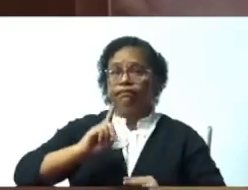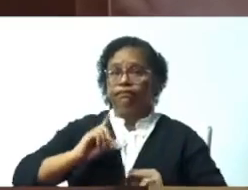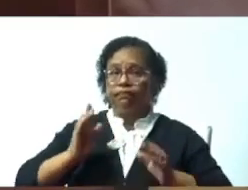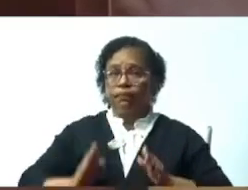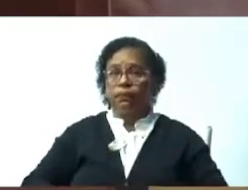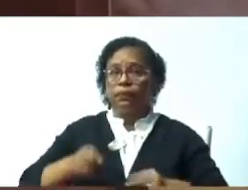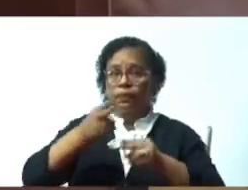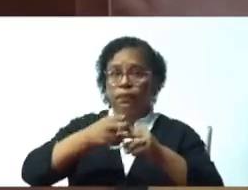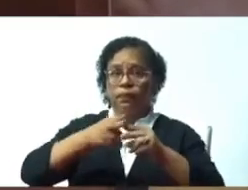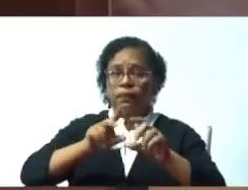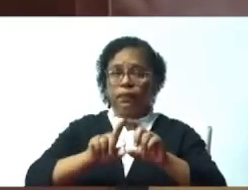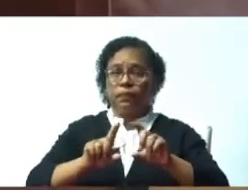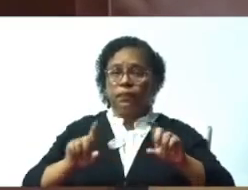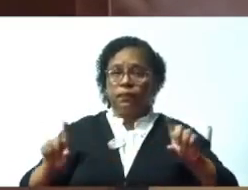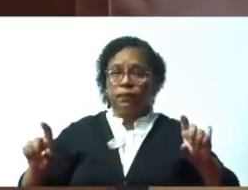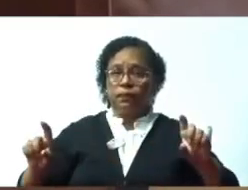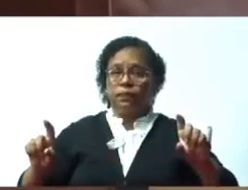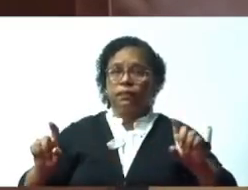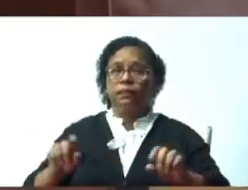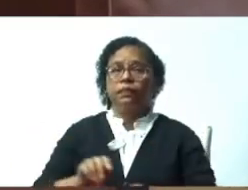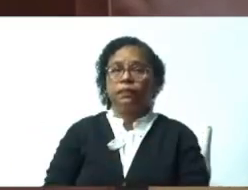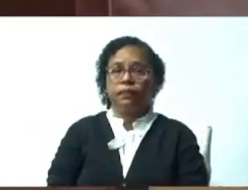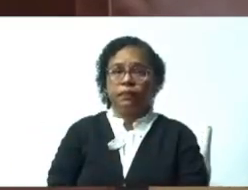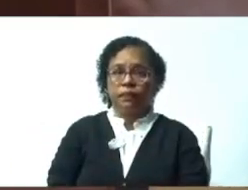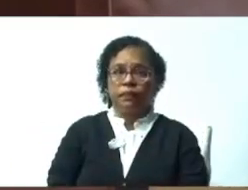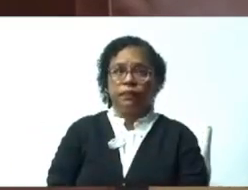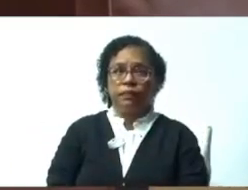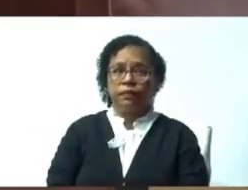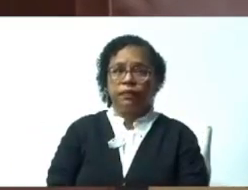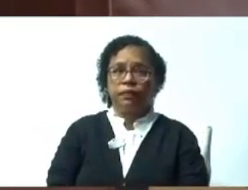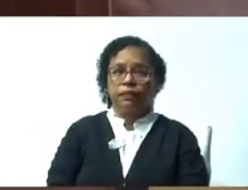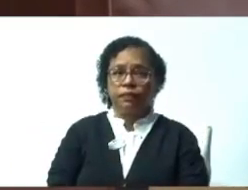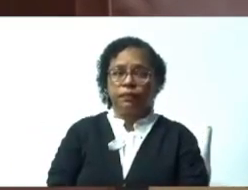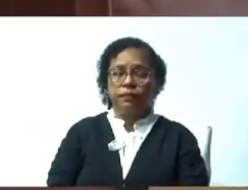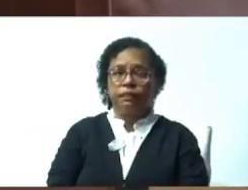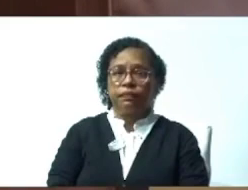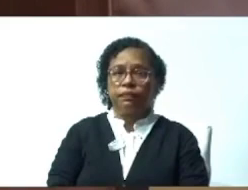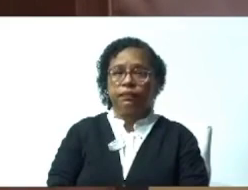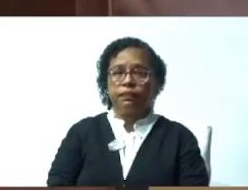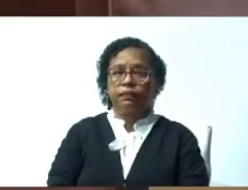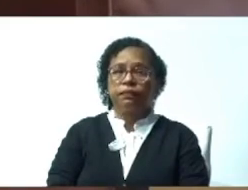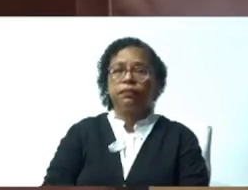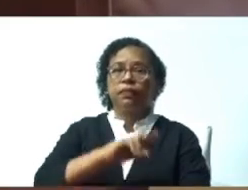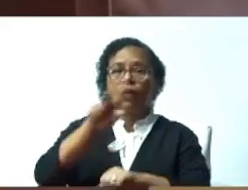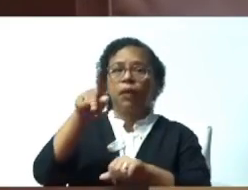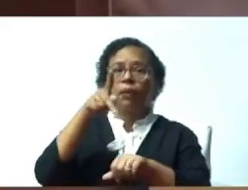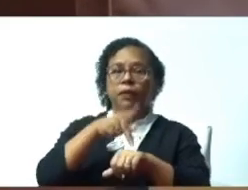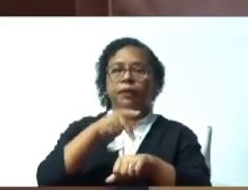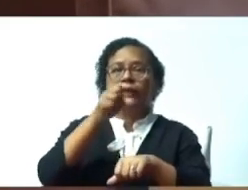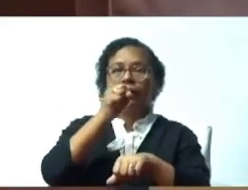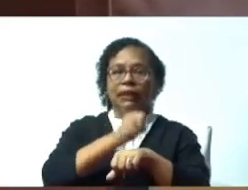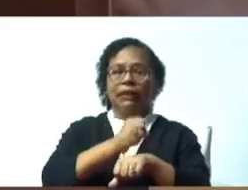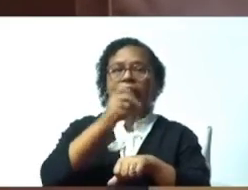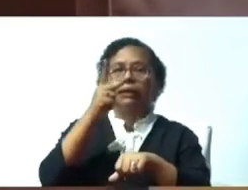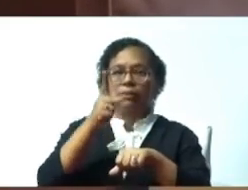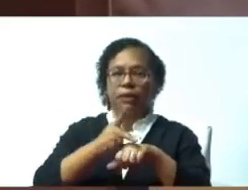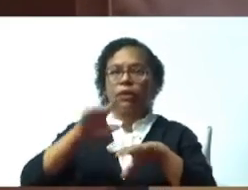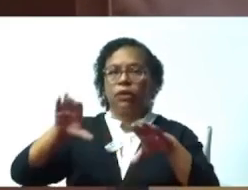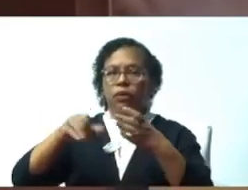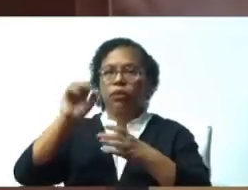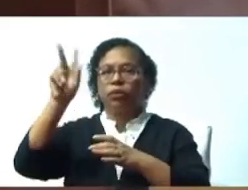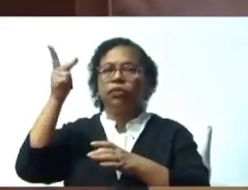don Pedro Mota Pacheco, San Pedro de Macorís, Partido de la Liberación Dominicana.